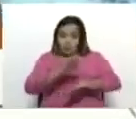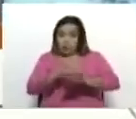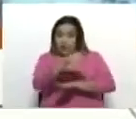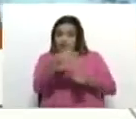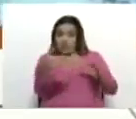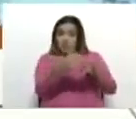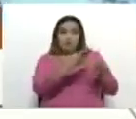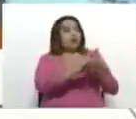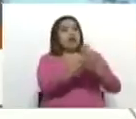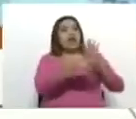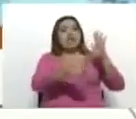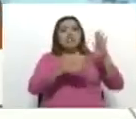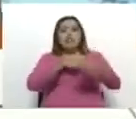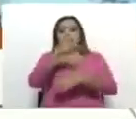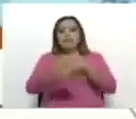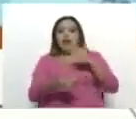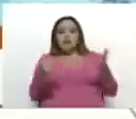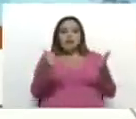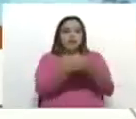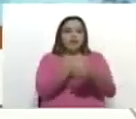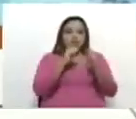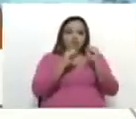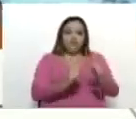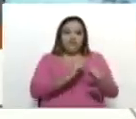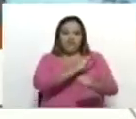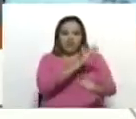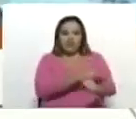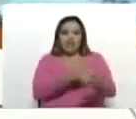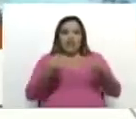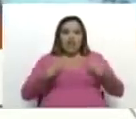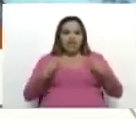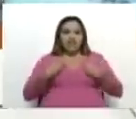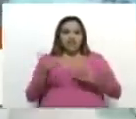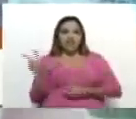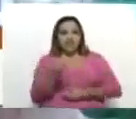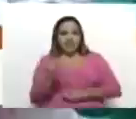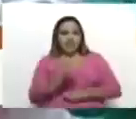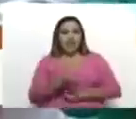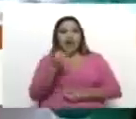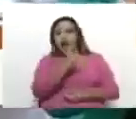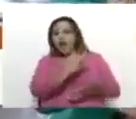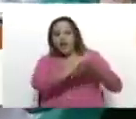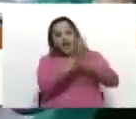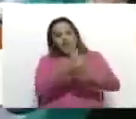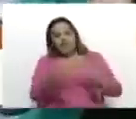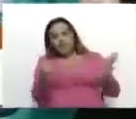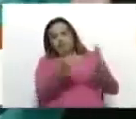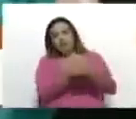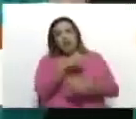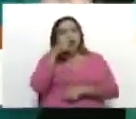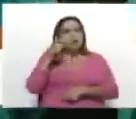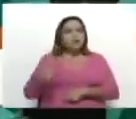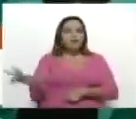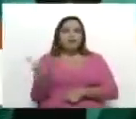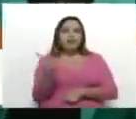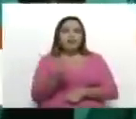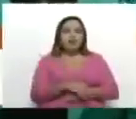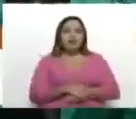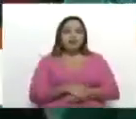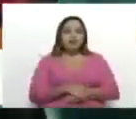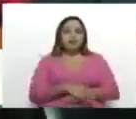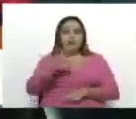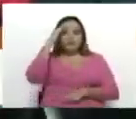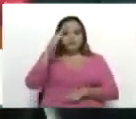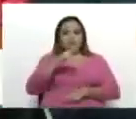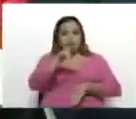ese plan de derrocamiento Violento de la vida republicana de Venezuela fue Derrotado por el pueblo de Venezuela por la Fuerza